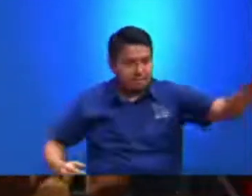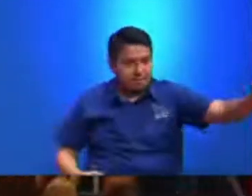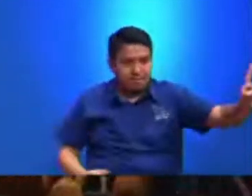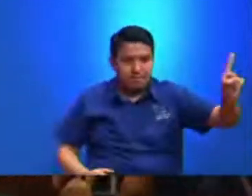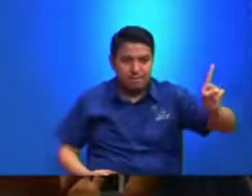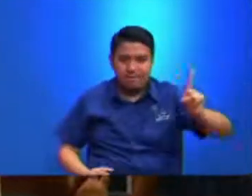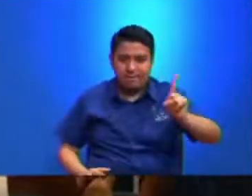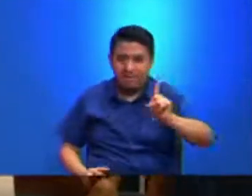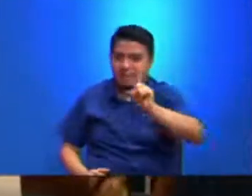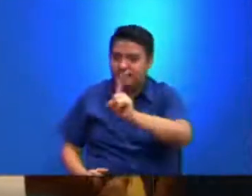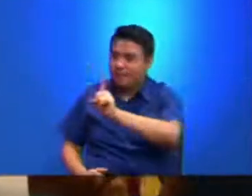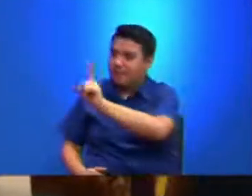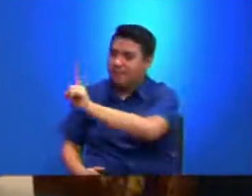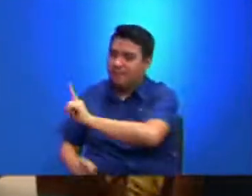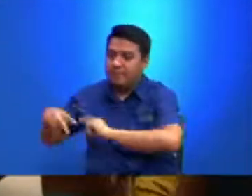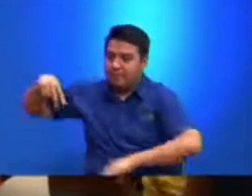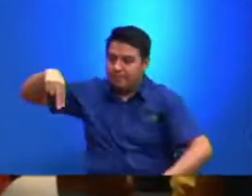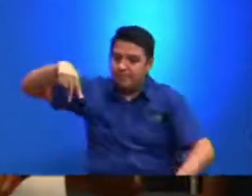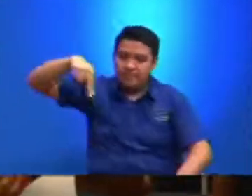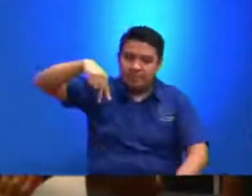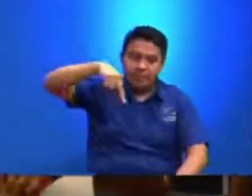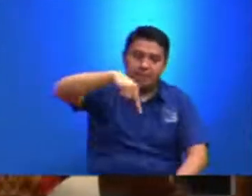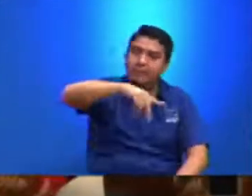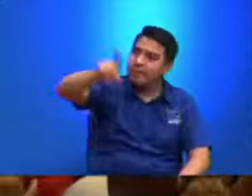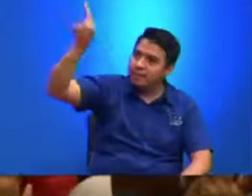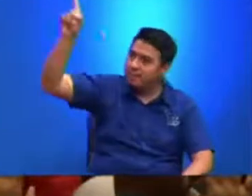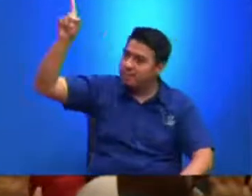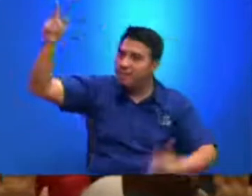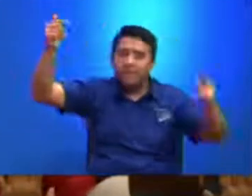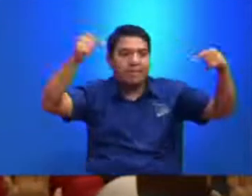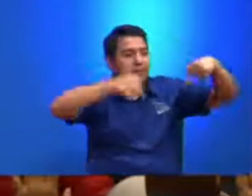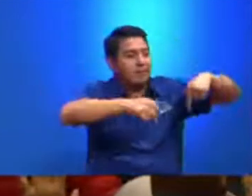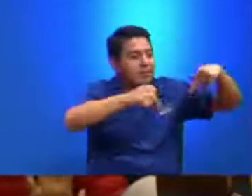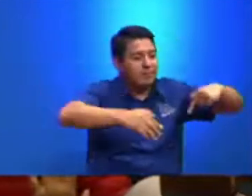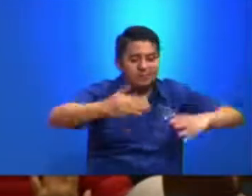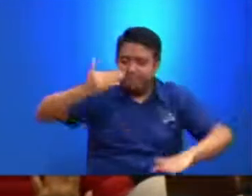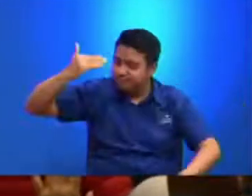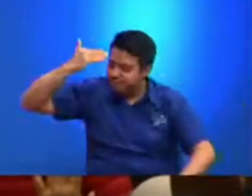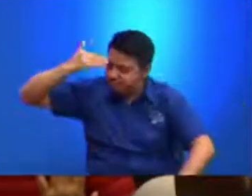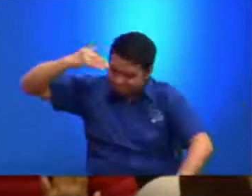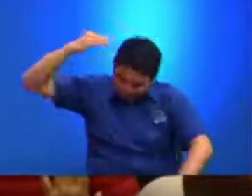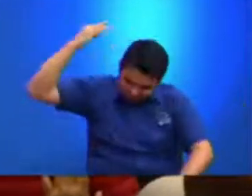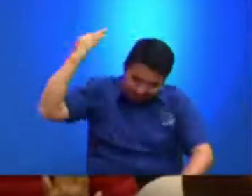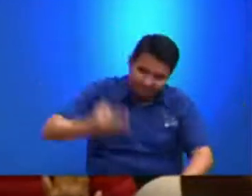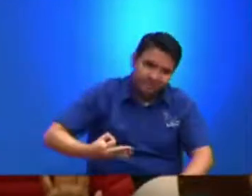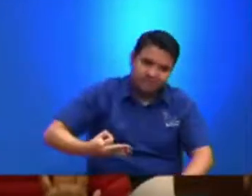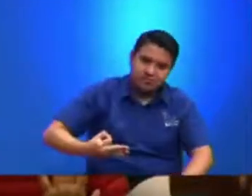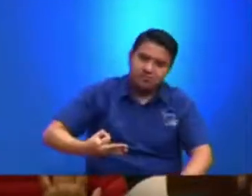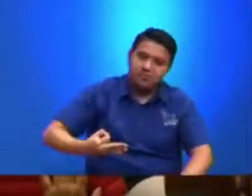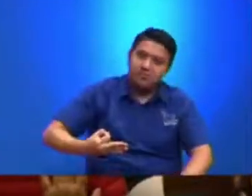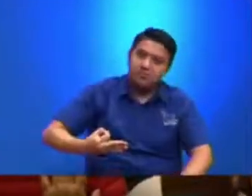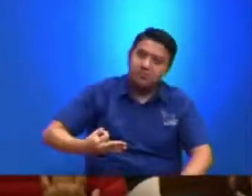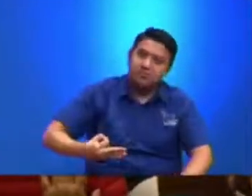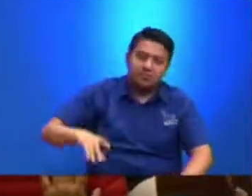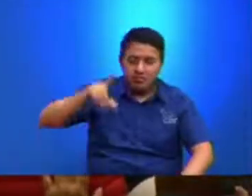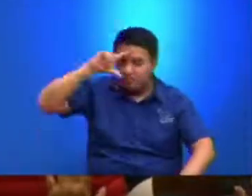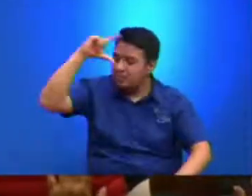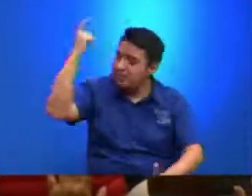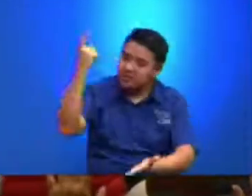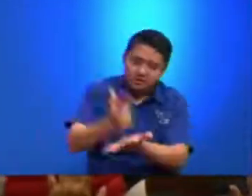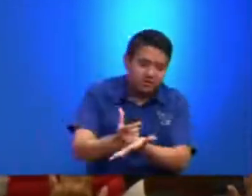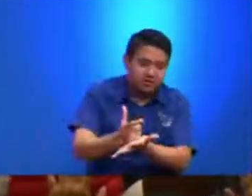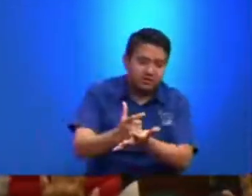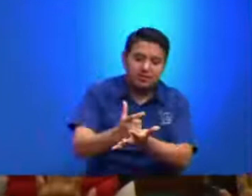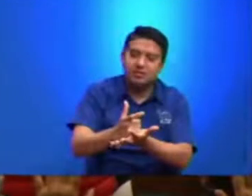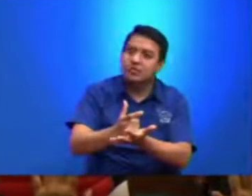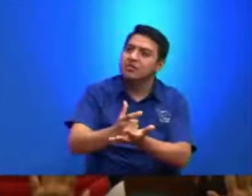que tú estás caminando en este lugar. Yo lo sé, yo lo creo. Hoy sé que